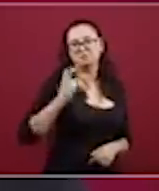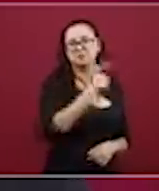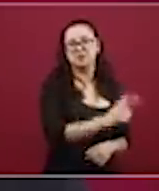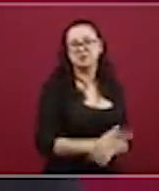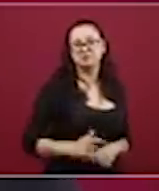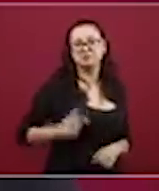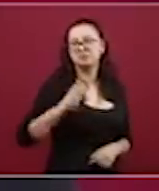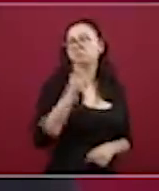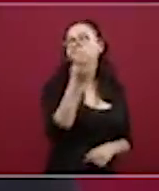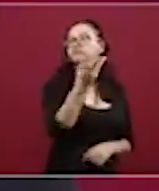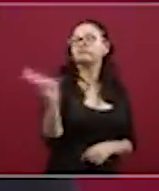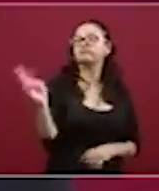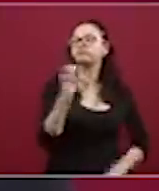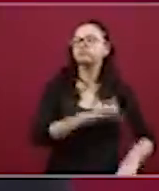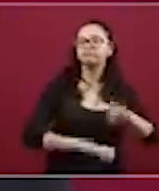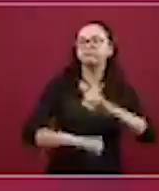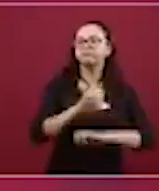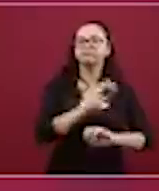o había que